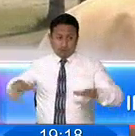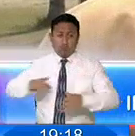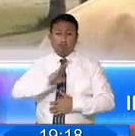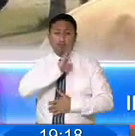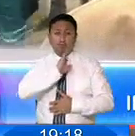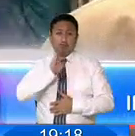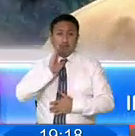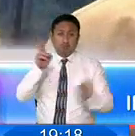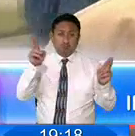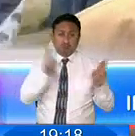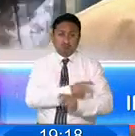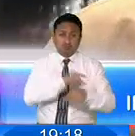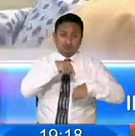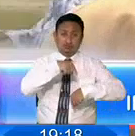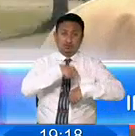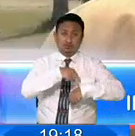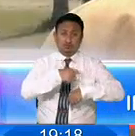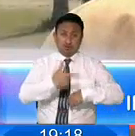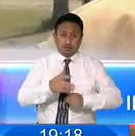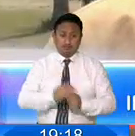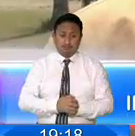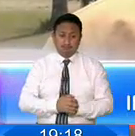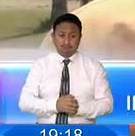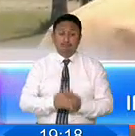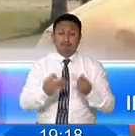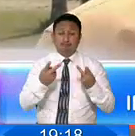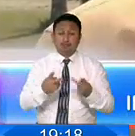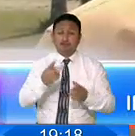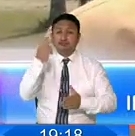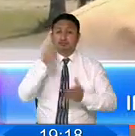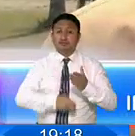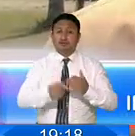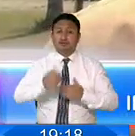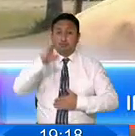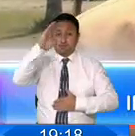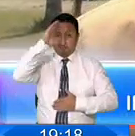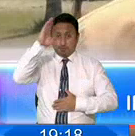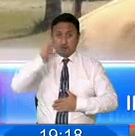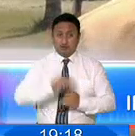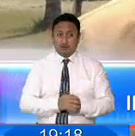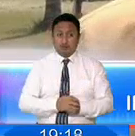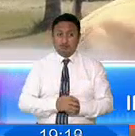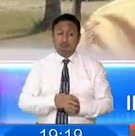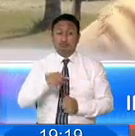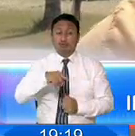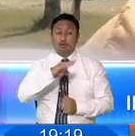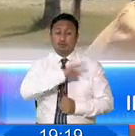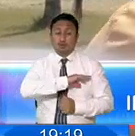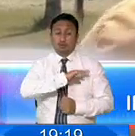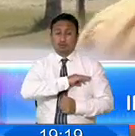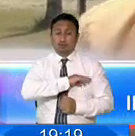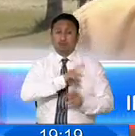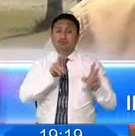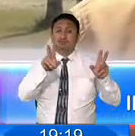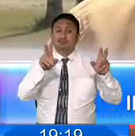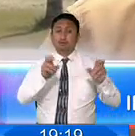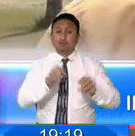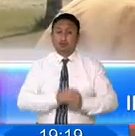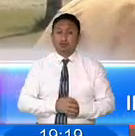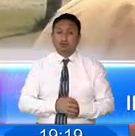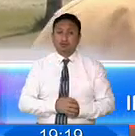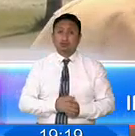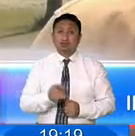problema del horario. Ha habido también sanciones por parte de la policía, por parte del municipio en lo que tiene que ver el mal uso